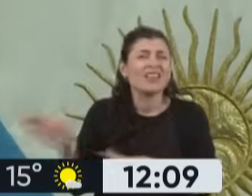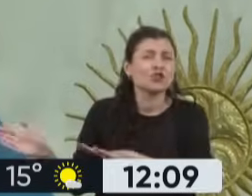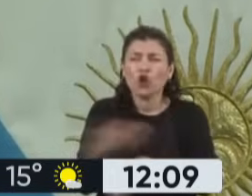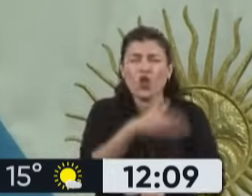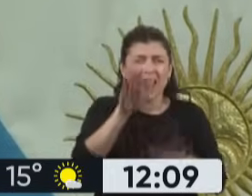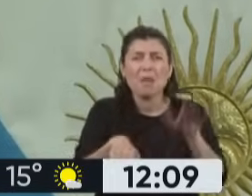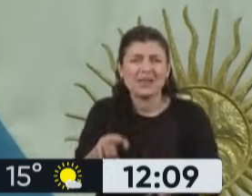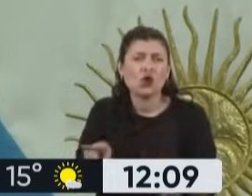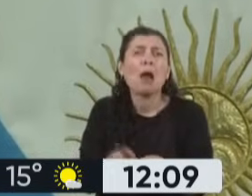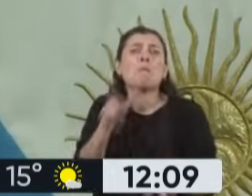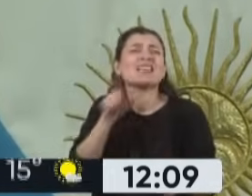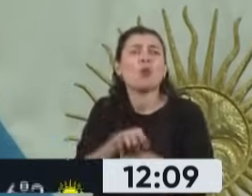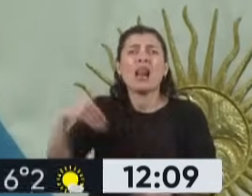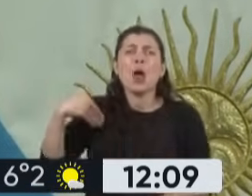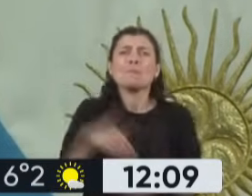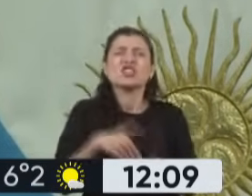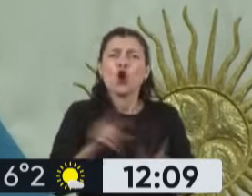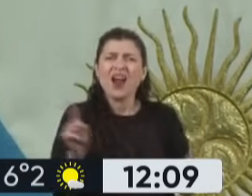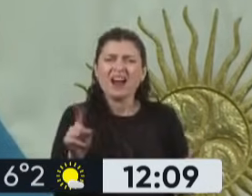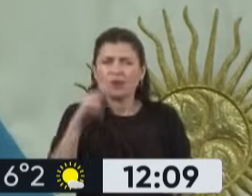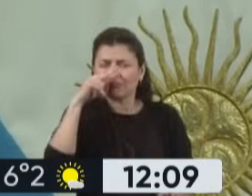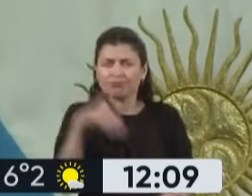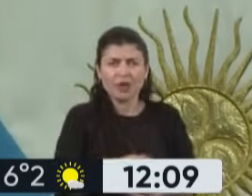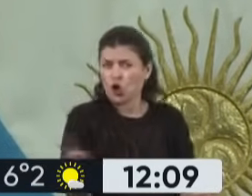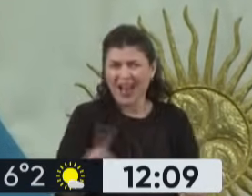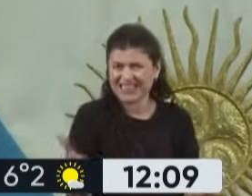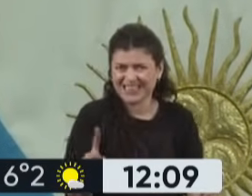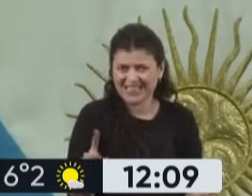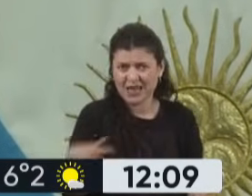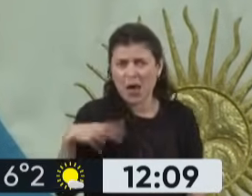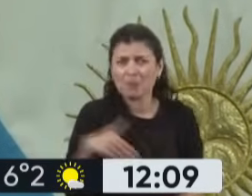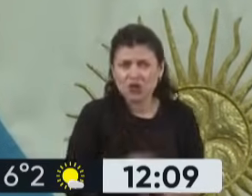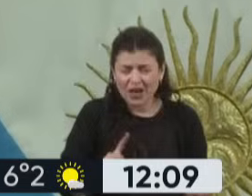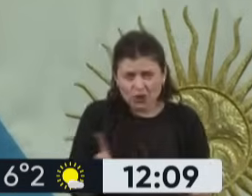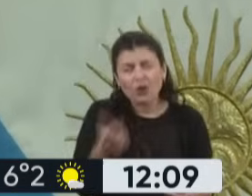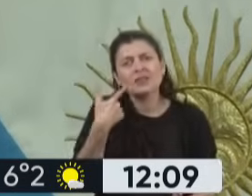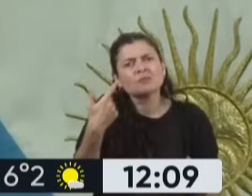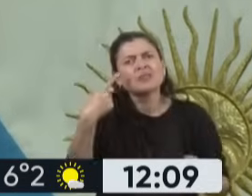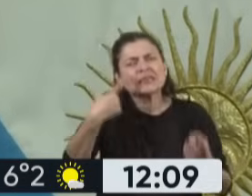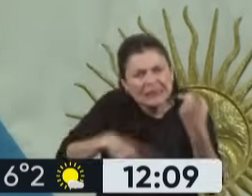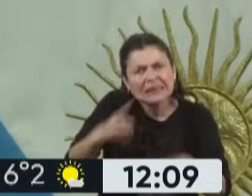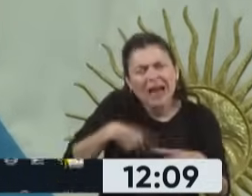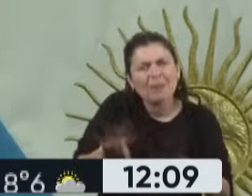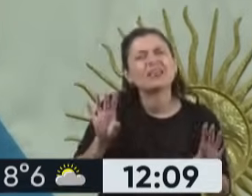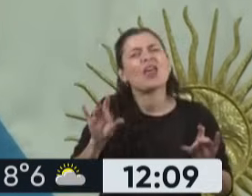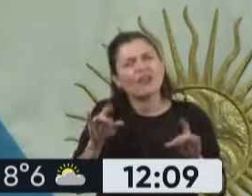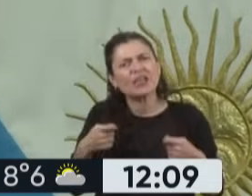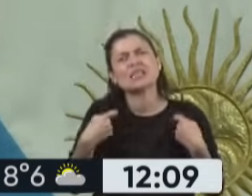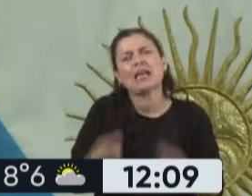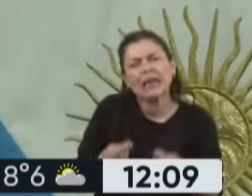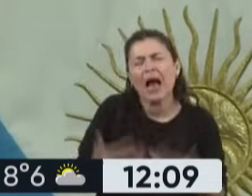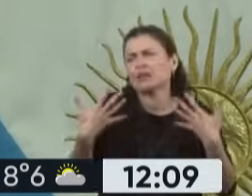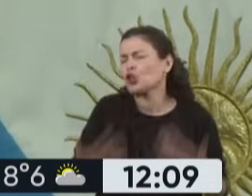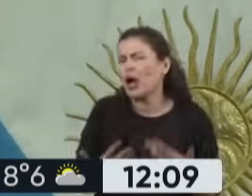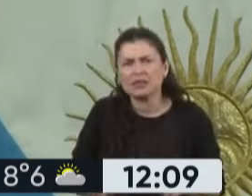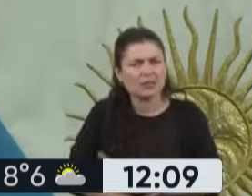gran contribuyente. Es un trámite complejo, difícil, con ingresos y los gastos, pero también con información personal como el